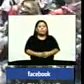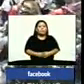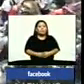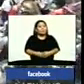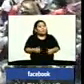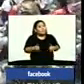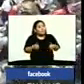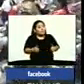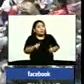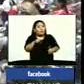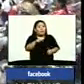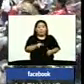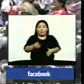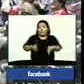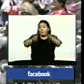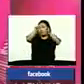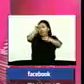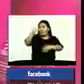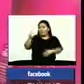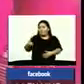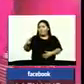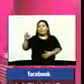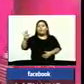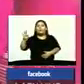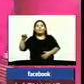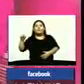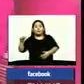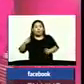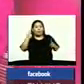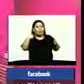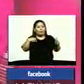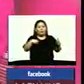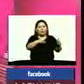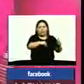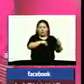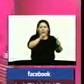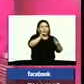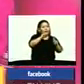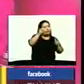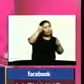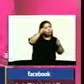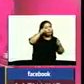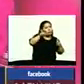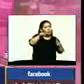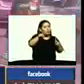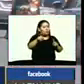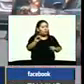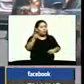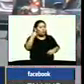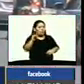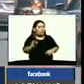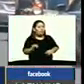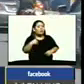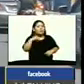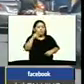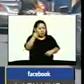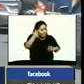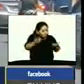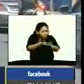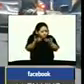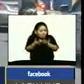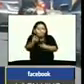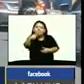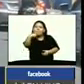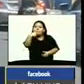Bien, y precisamente el fiscal general de la República, el doctor Raúl Melara, reaccionó a este hecho de violencia y dijo que ya están tras la pista de los